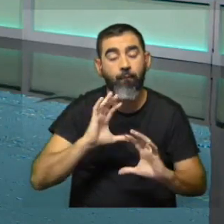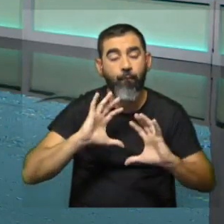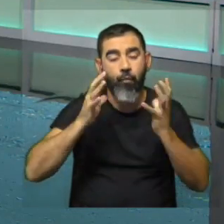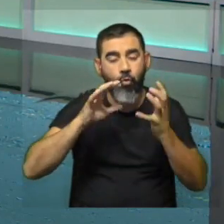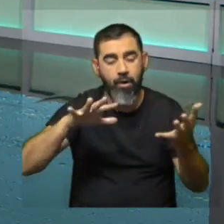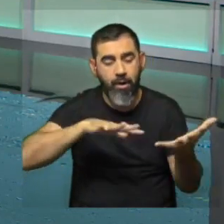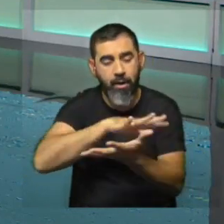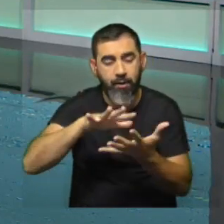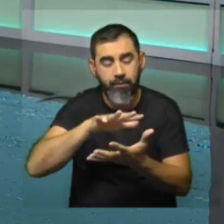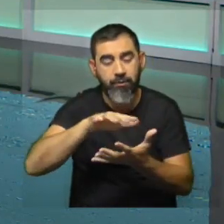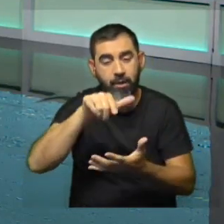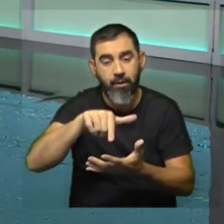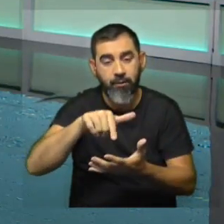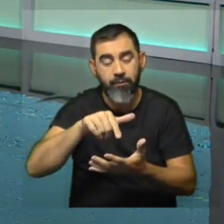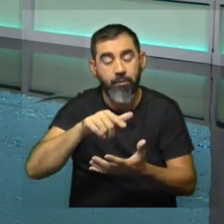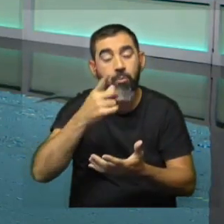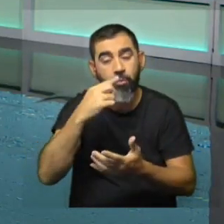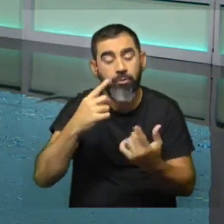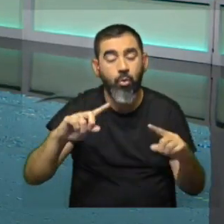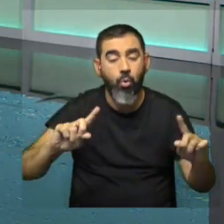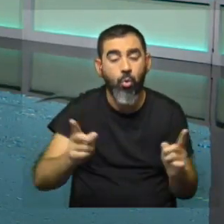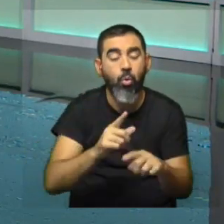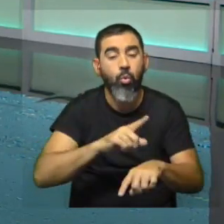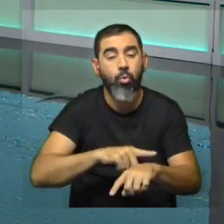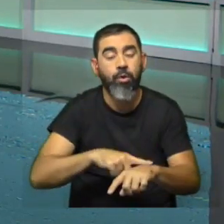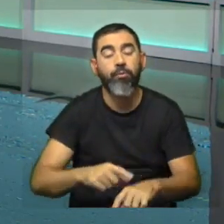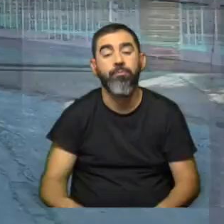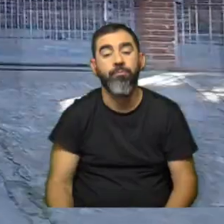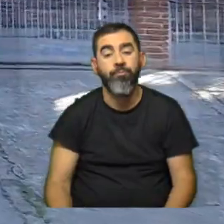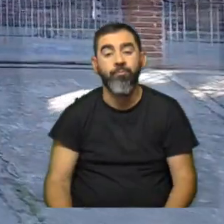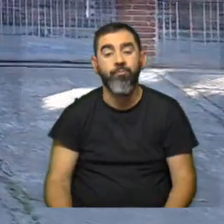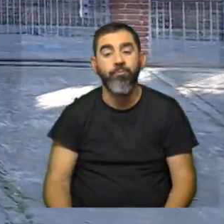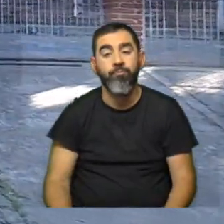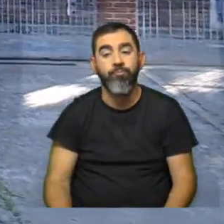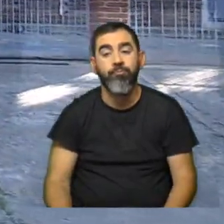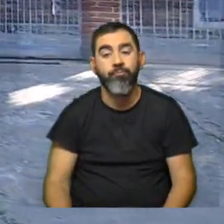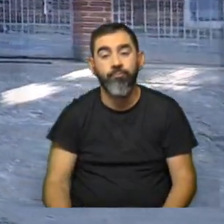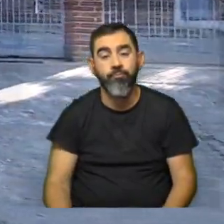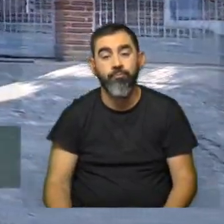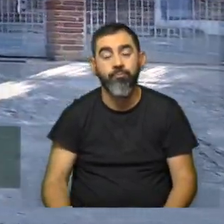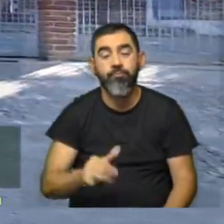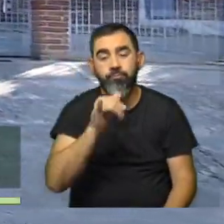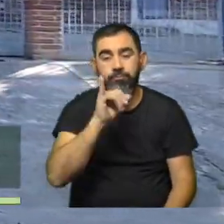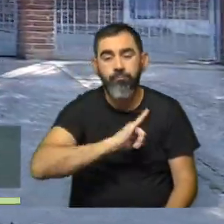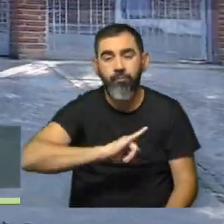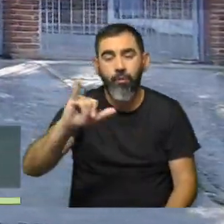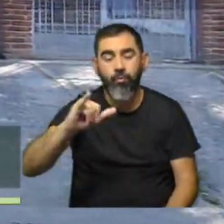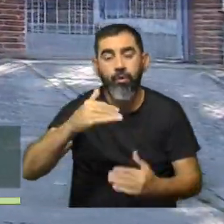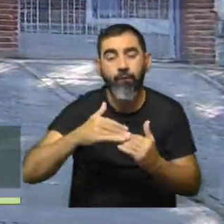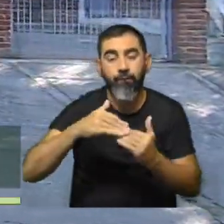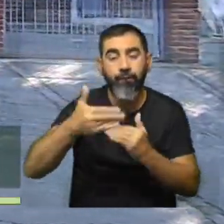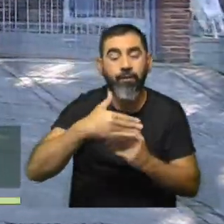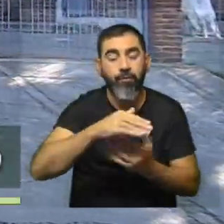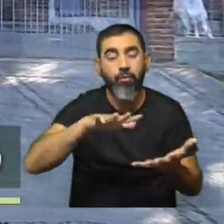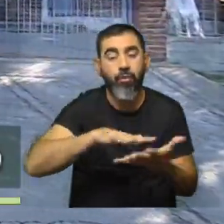este barrio que fueron determinantes para reducir los servicios. Luego de haber sido denunciado por parte de vecinos del